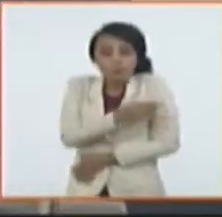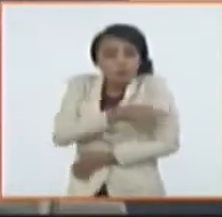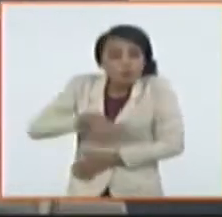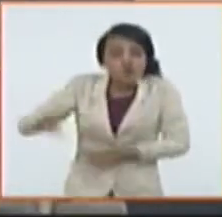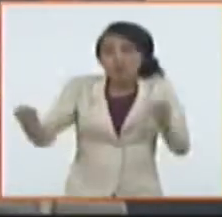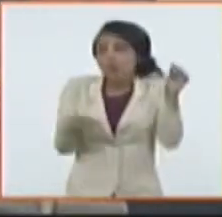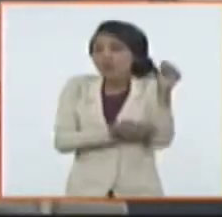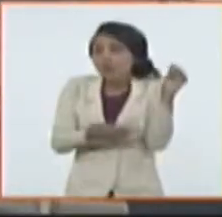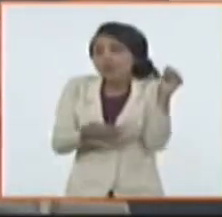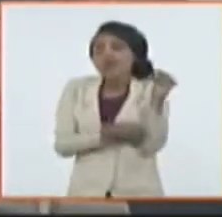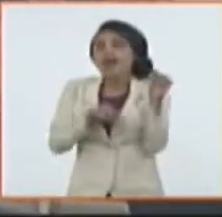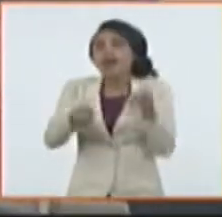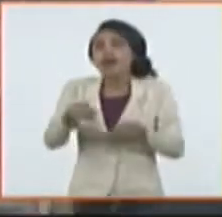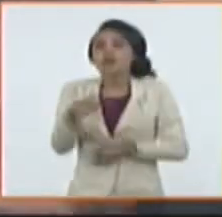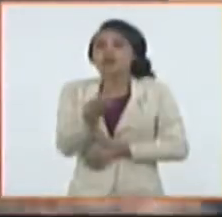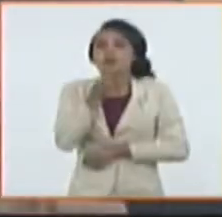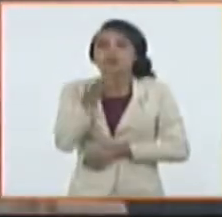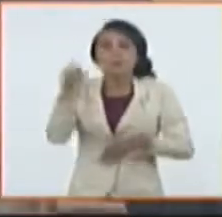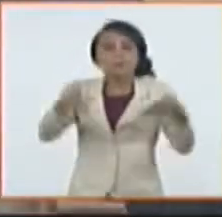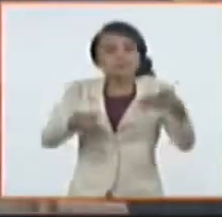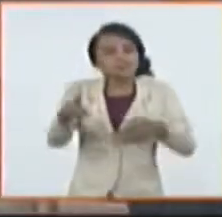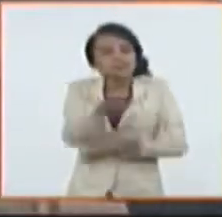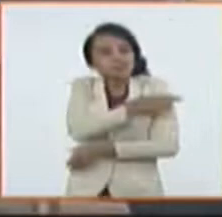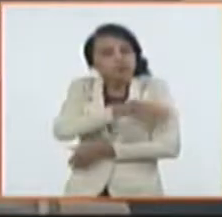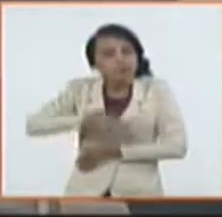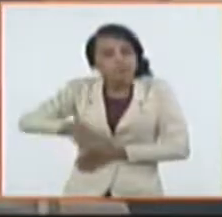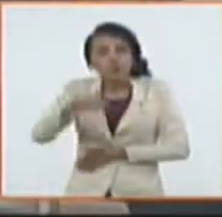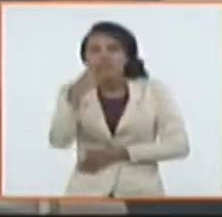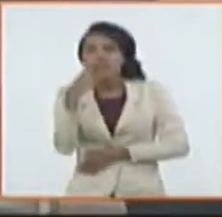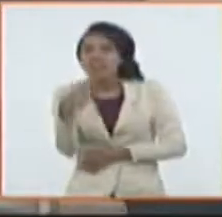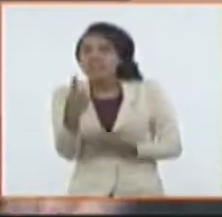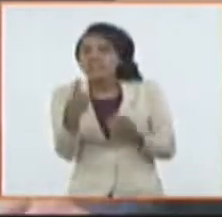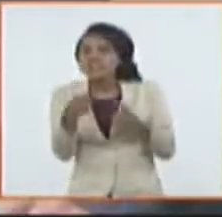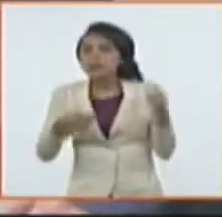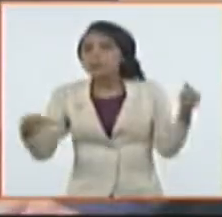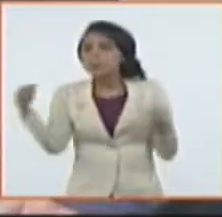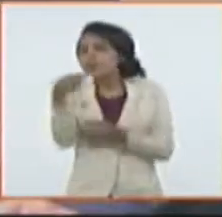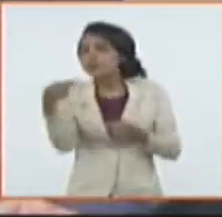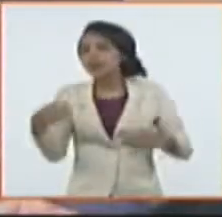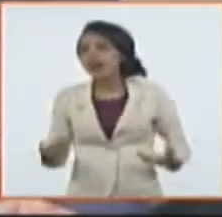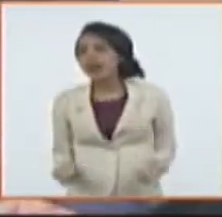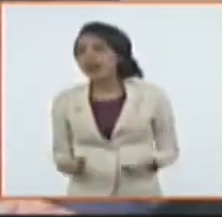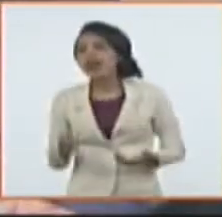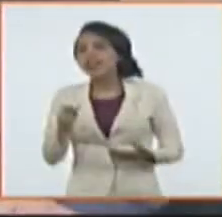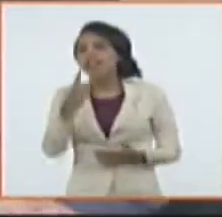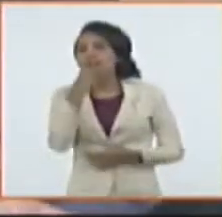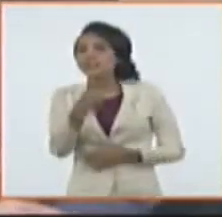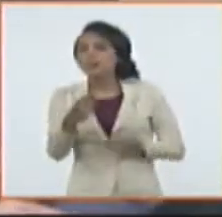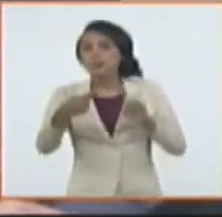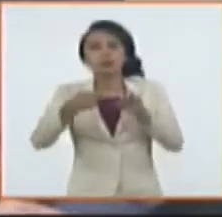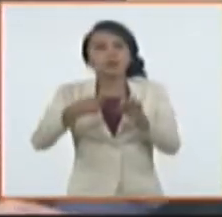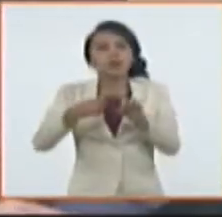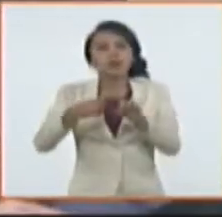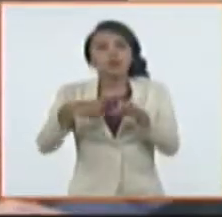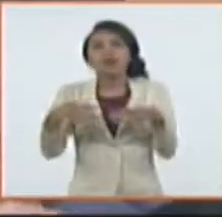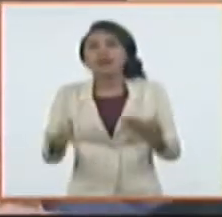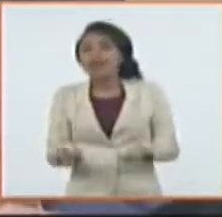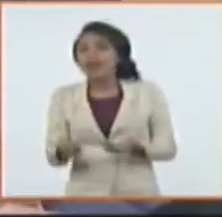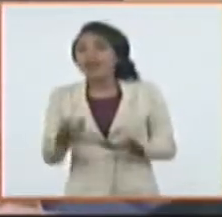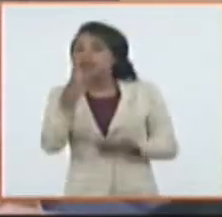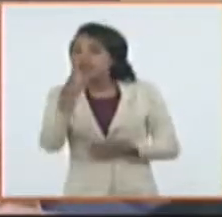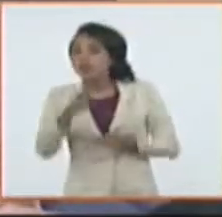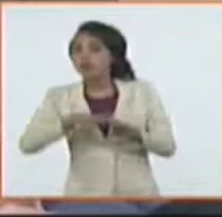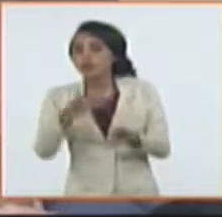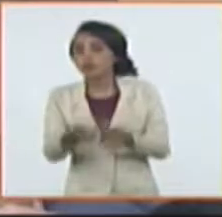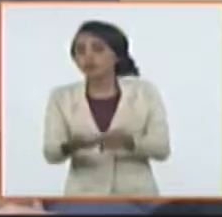la participación del pueblo las prioridades, qué atendemos primero y qué atendemos después. Y vamos marchando, y como yo siempre he dicho, todos los